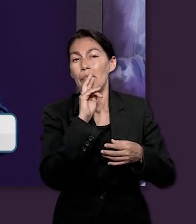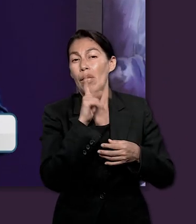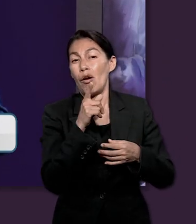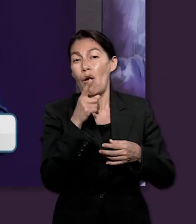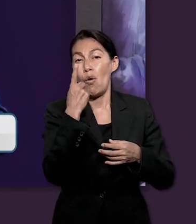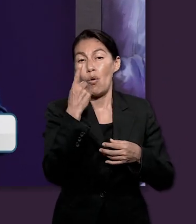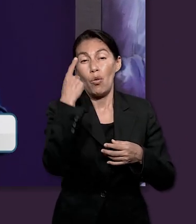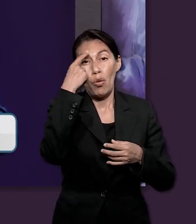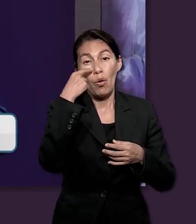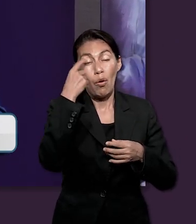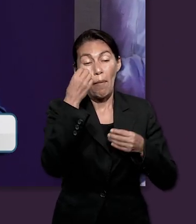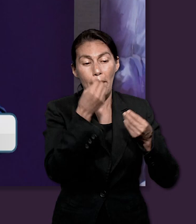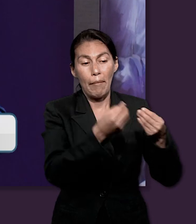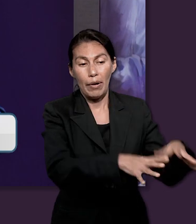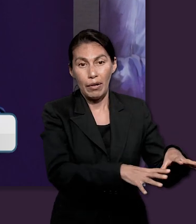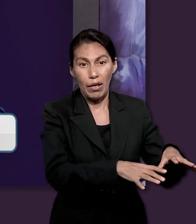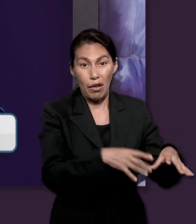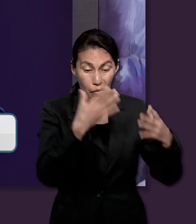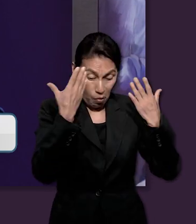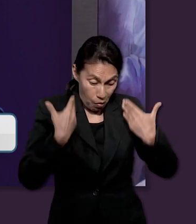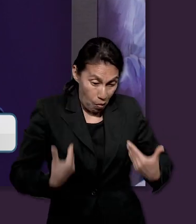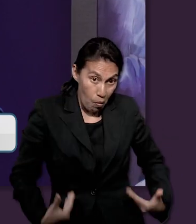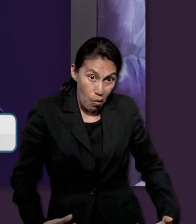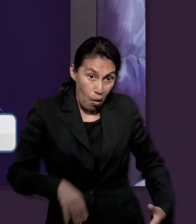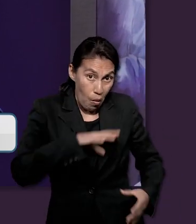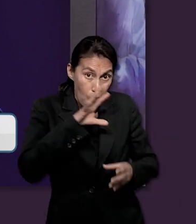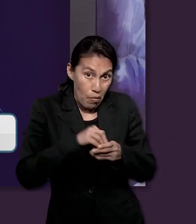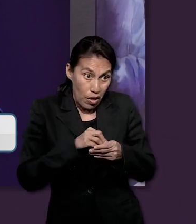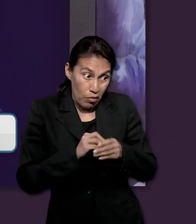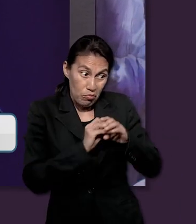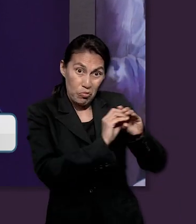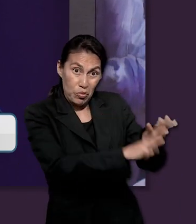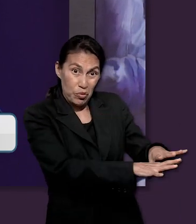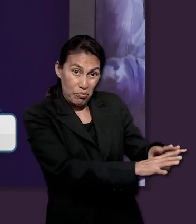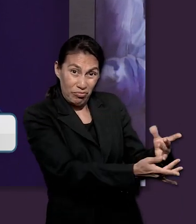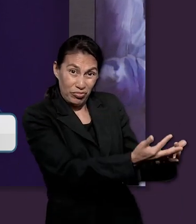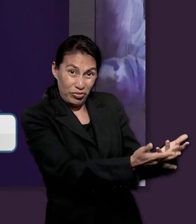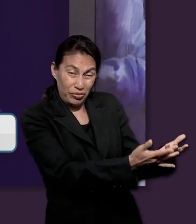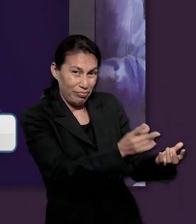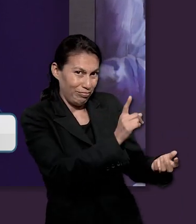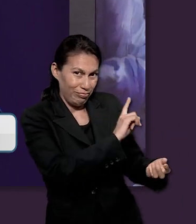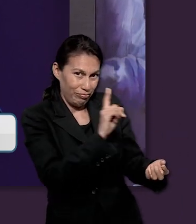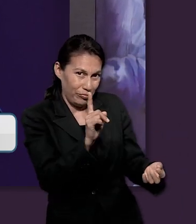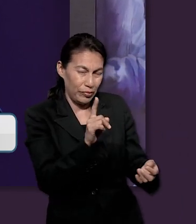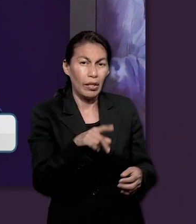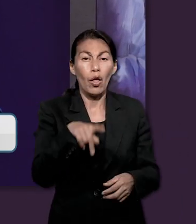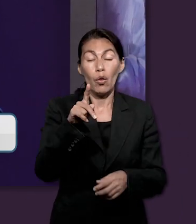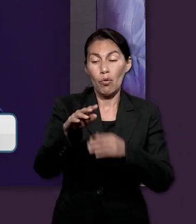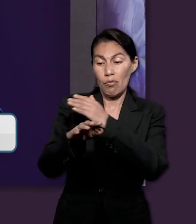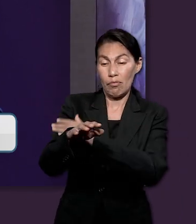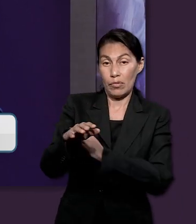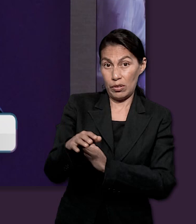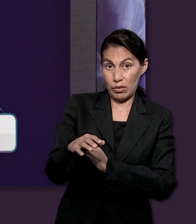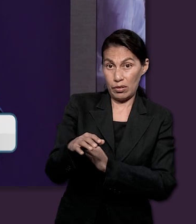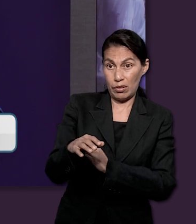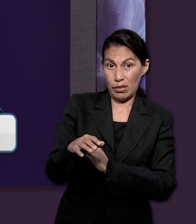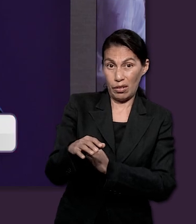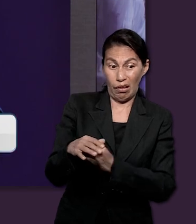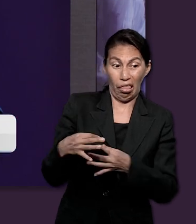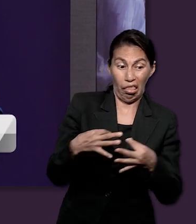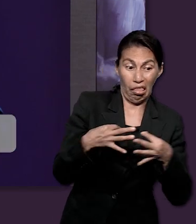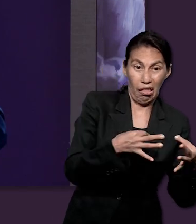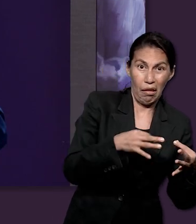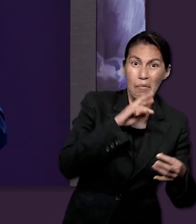mejor que pierdas uno de tus miembros y no todo tu cuerpo sea echado al infierno. Y si tu mano derecha te es ocasión de